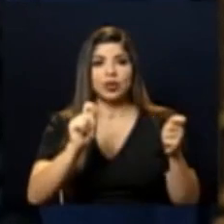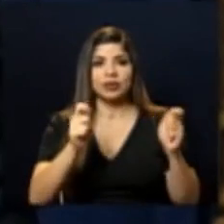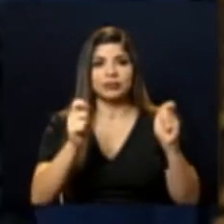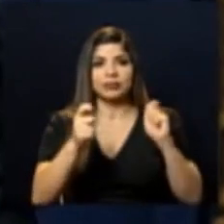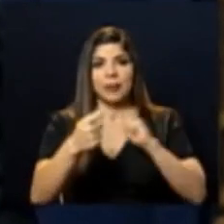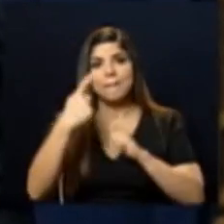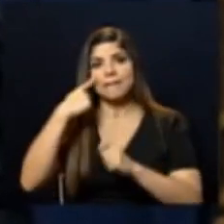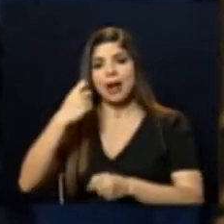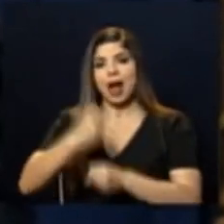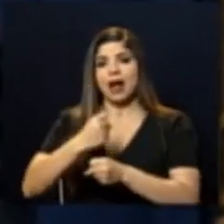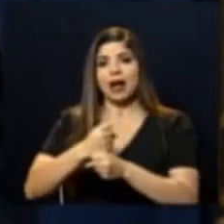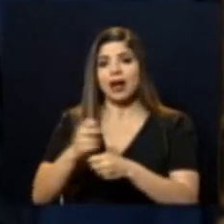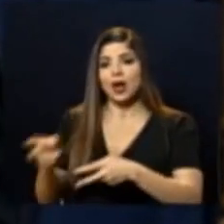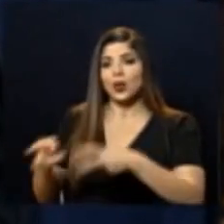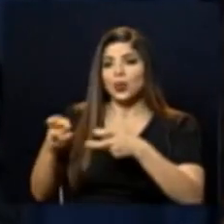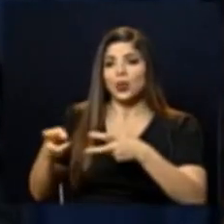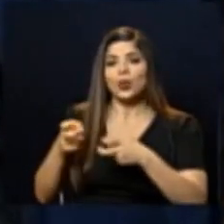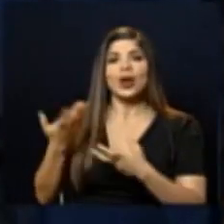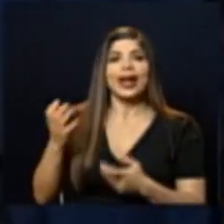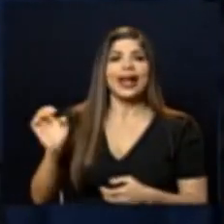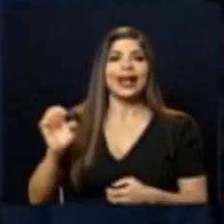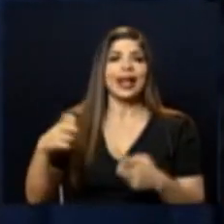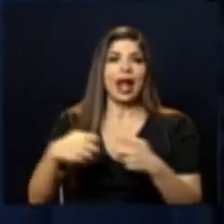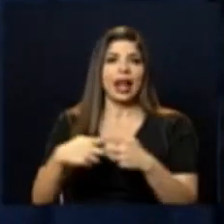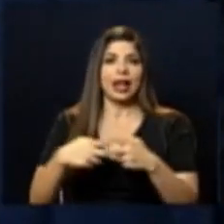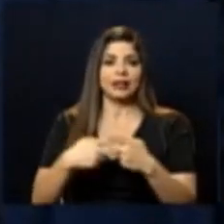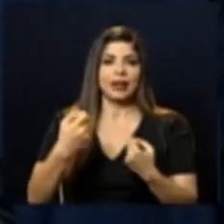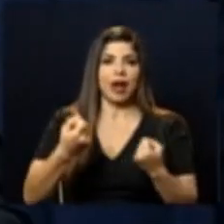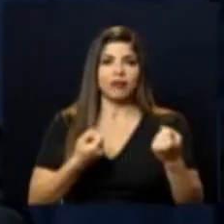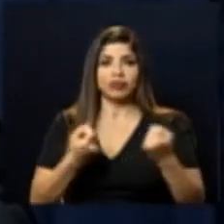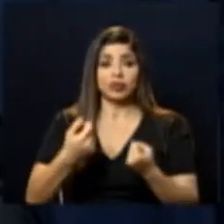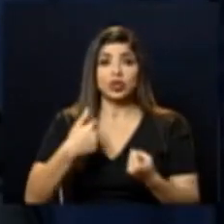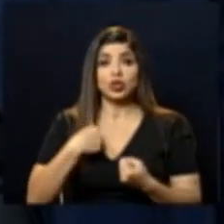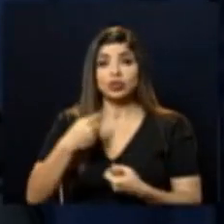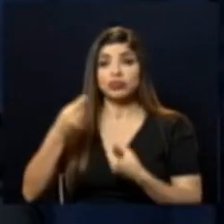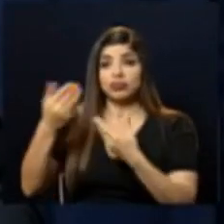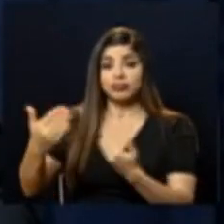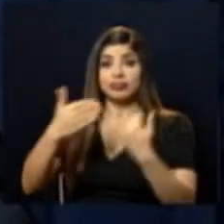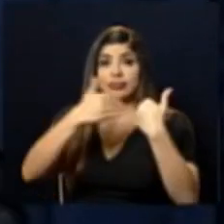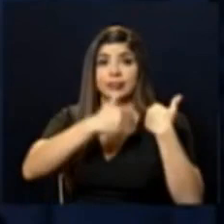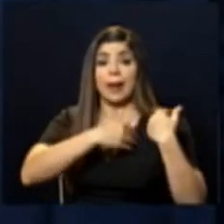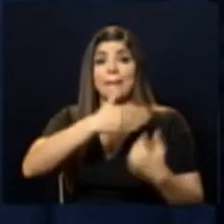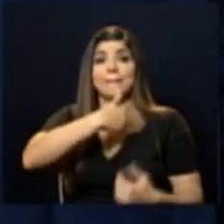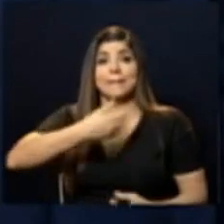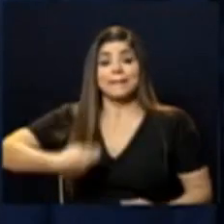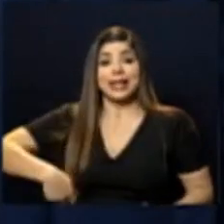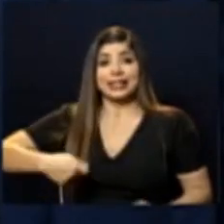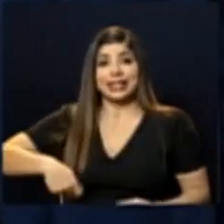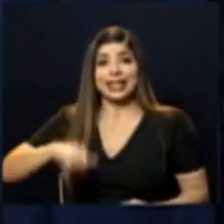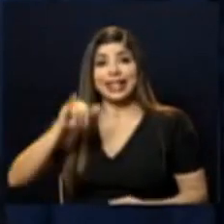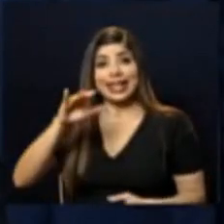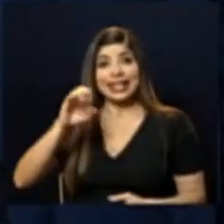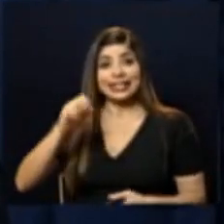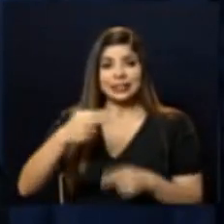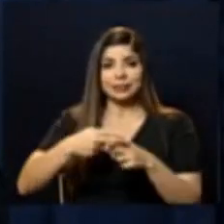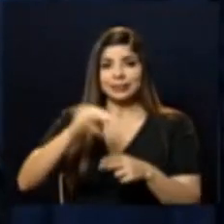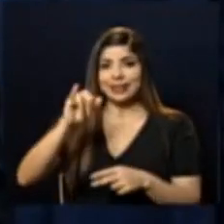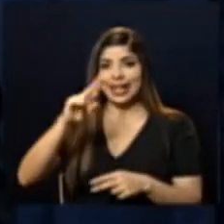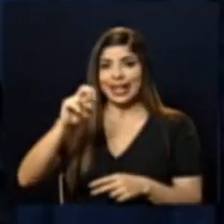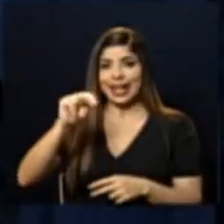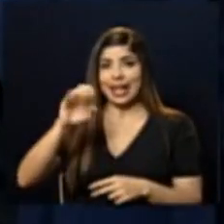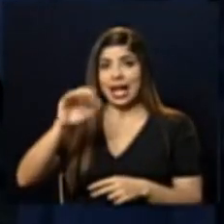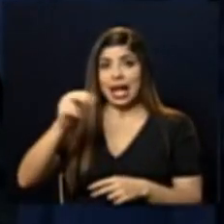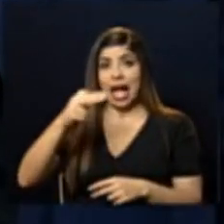su operación con energía eléctrica. He encargado a la presidenta ejecutiva del ICE, a doña Irene Cañas, que durante